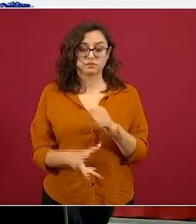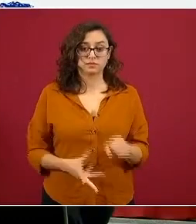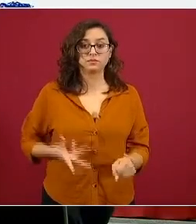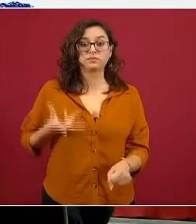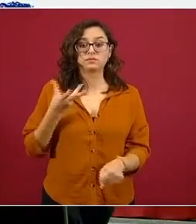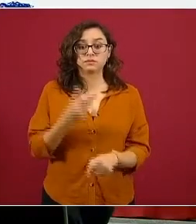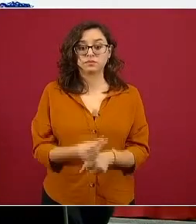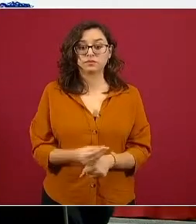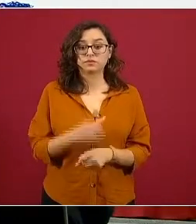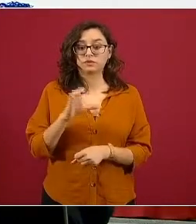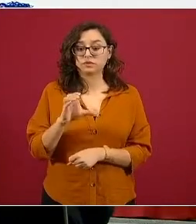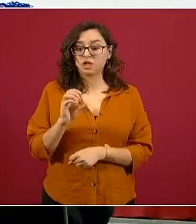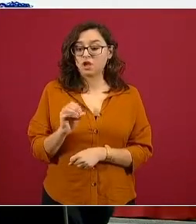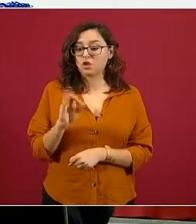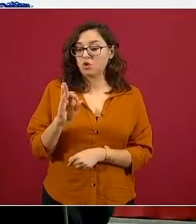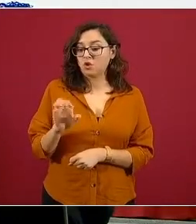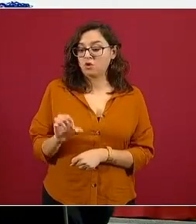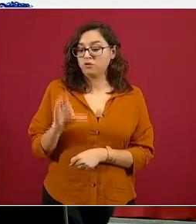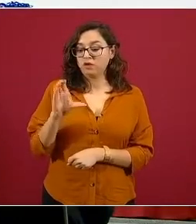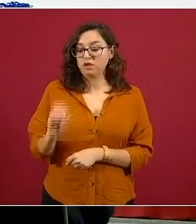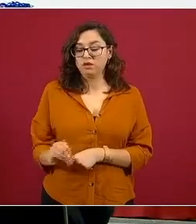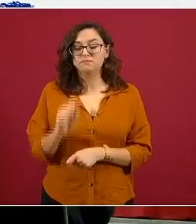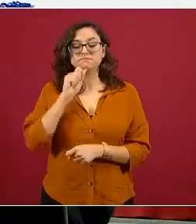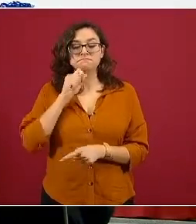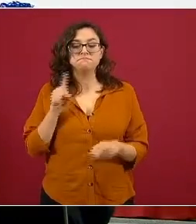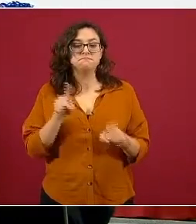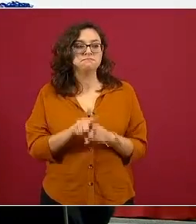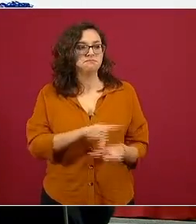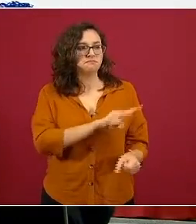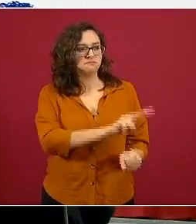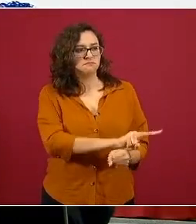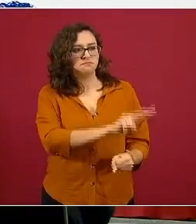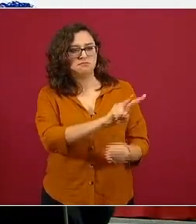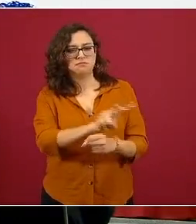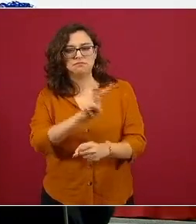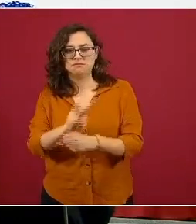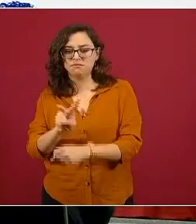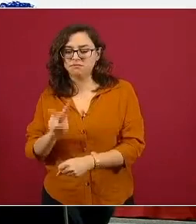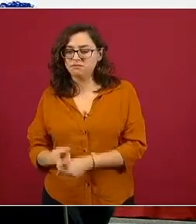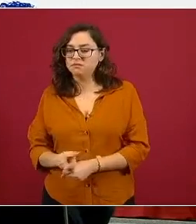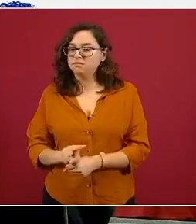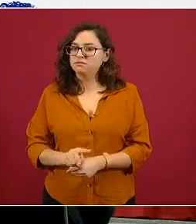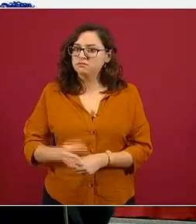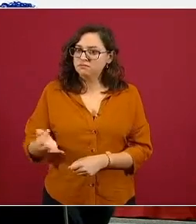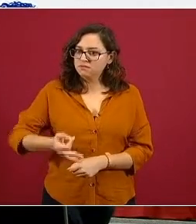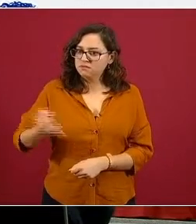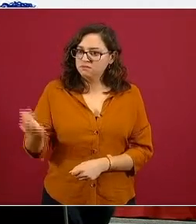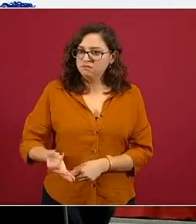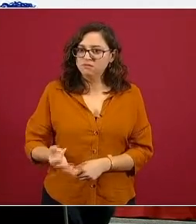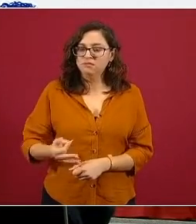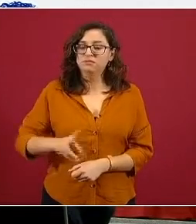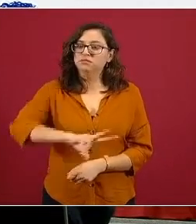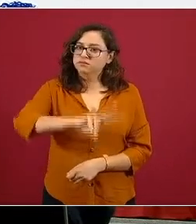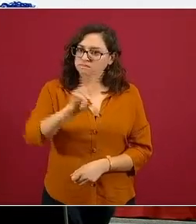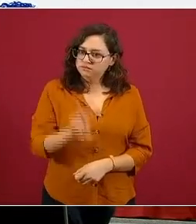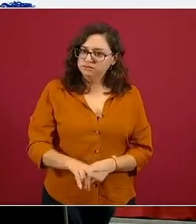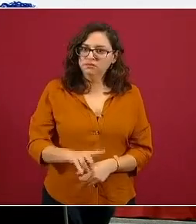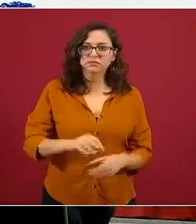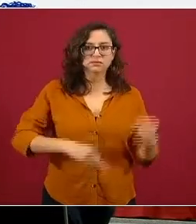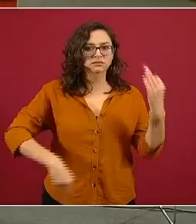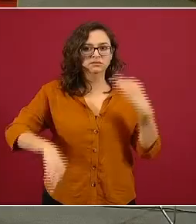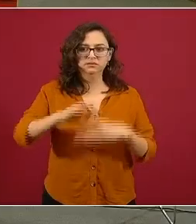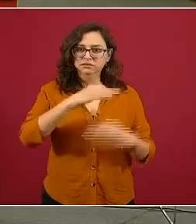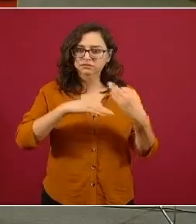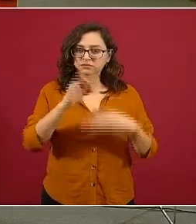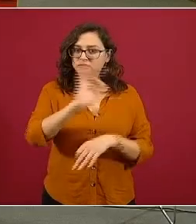Adicionalmente, la COFECO verifica el cumplimiento y la veracidad de las promociones y ofertas.